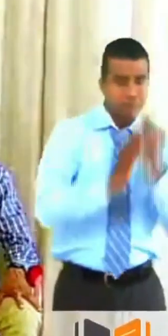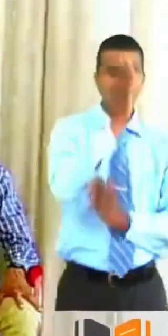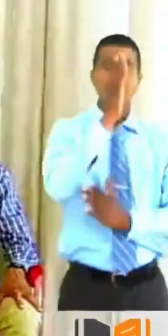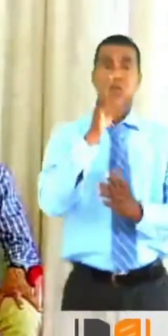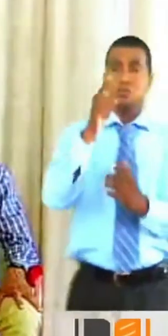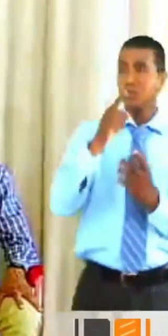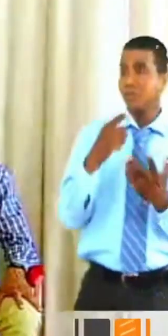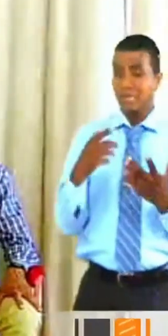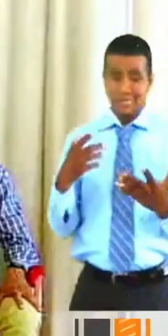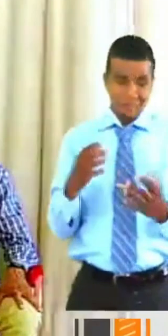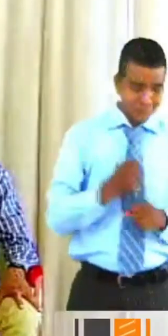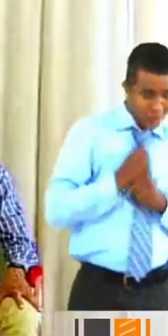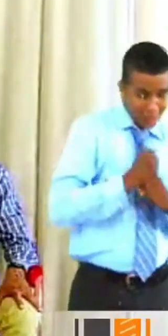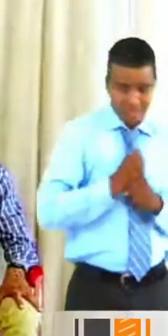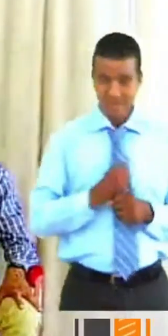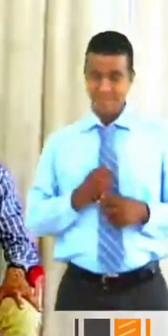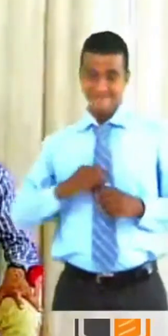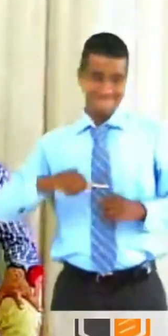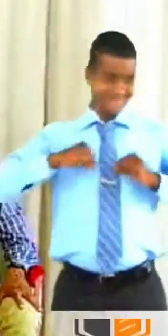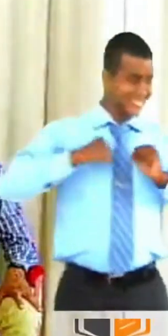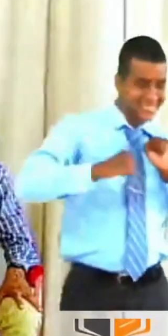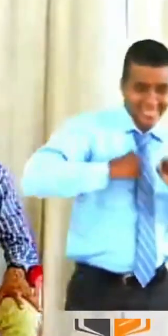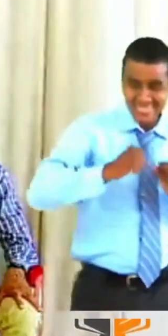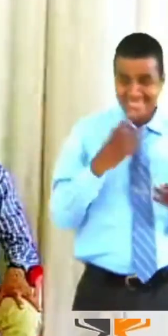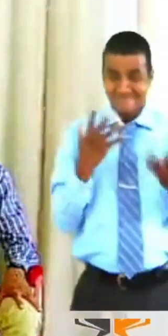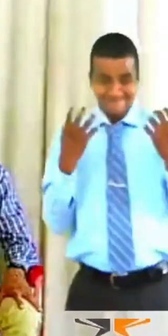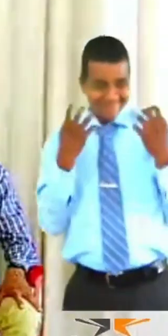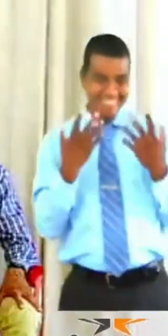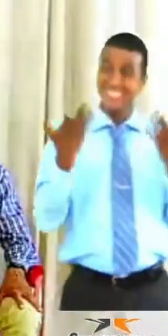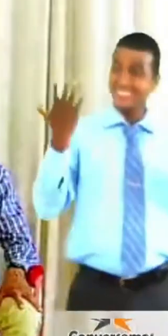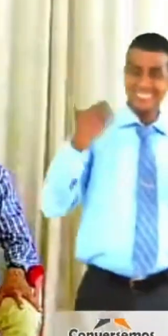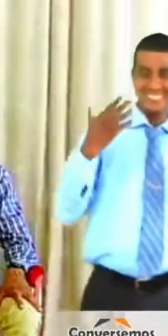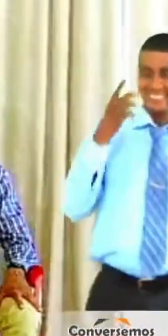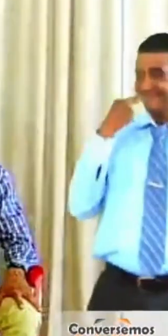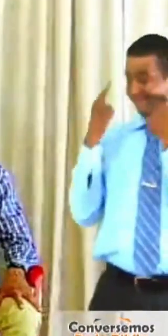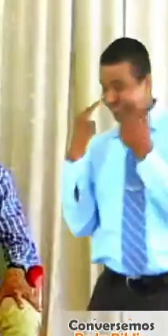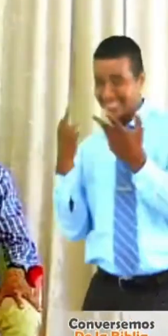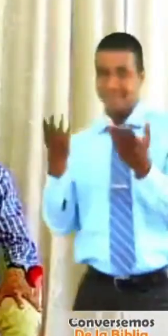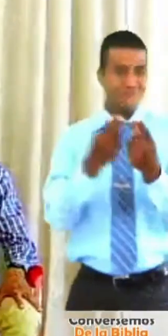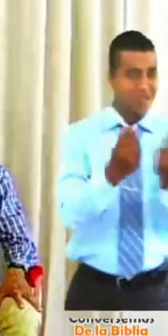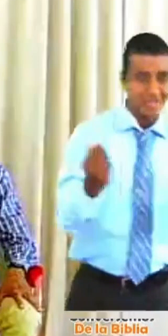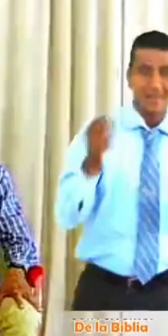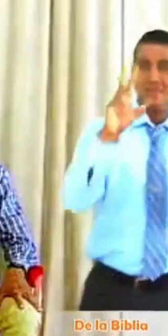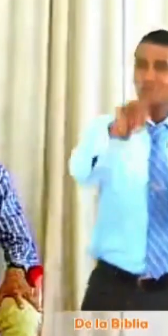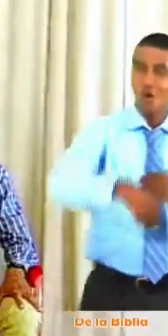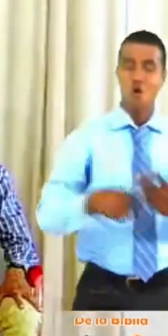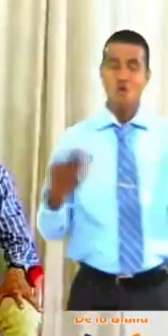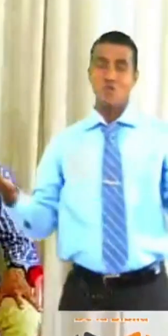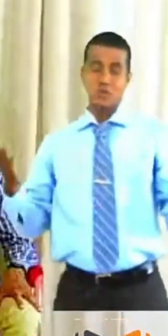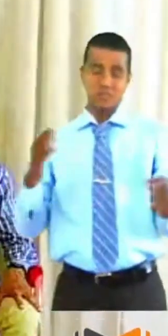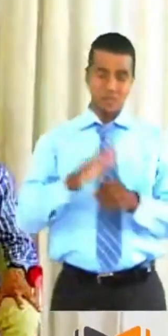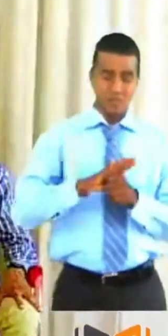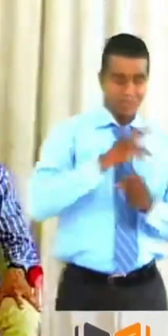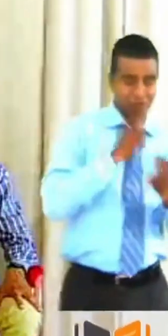mueva, que la riqueza no te mueva, si te da fama, que no te mueva, si te da una economía estable, que no te mueva, si te da dificultades, que no te